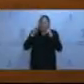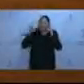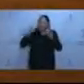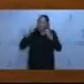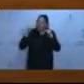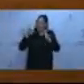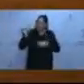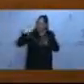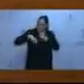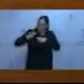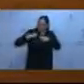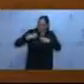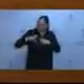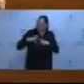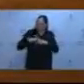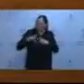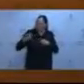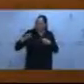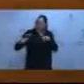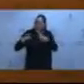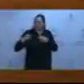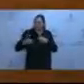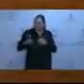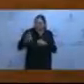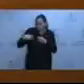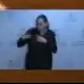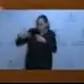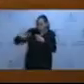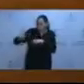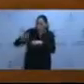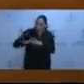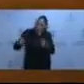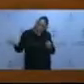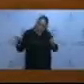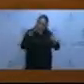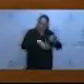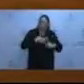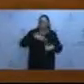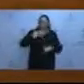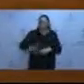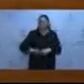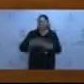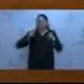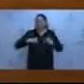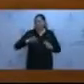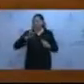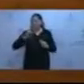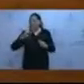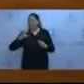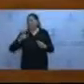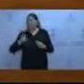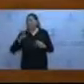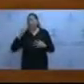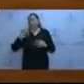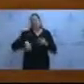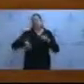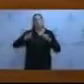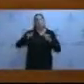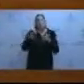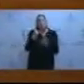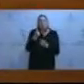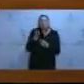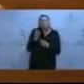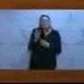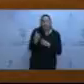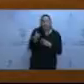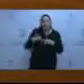la venta de activos. La sociedad ha puesto recientemente en marcha, de acuerdo con el IDEPA, una promoción especial de precio de suelo disponible en